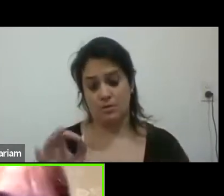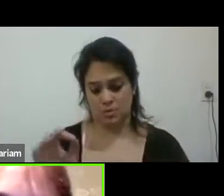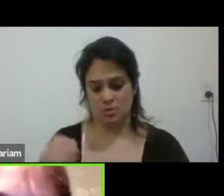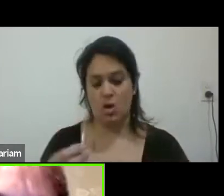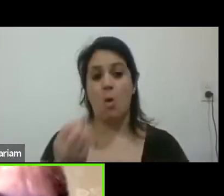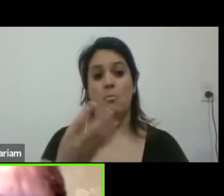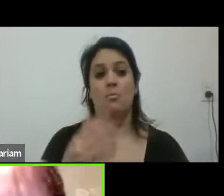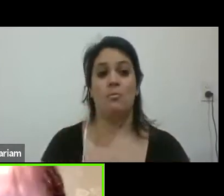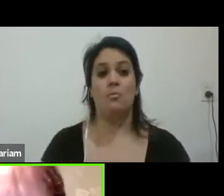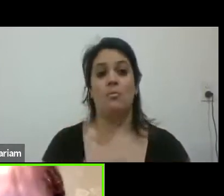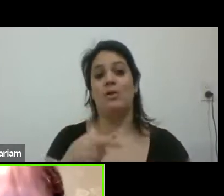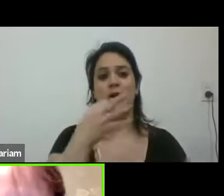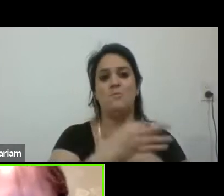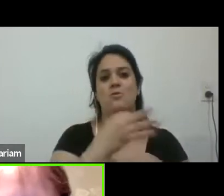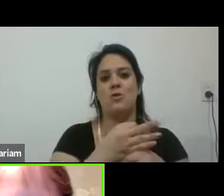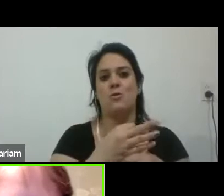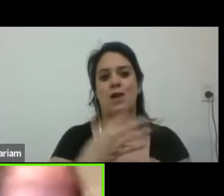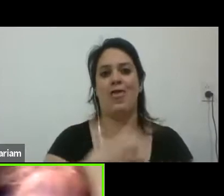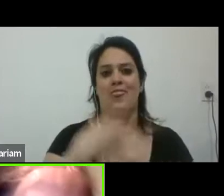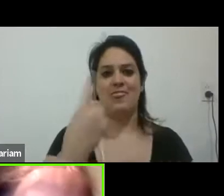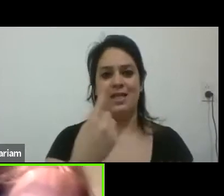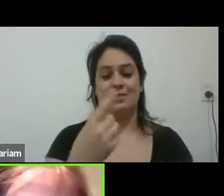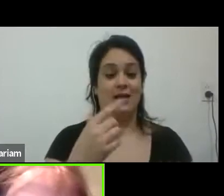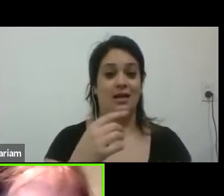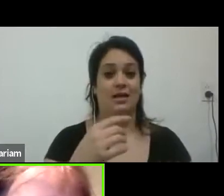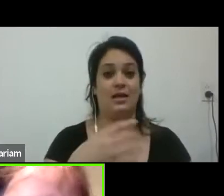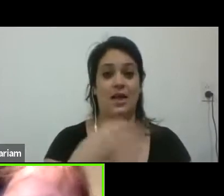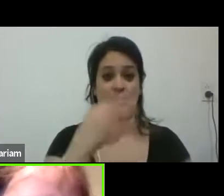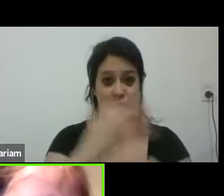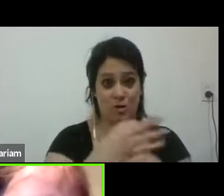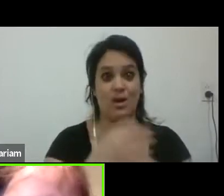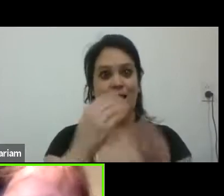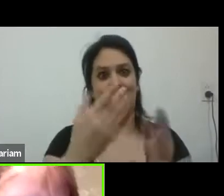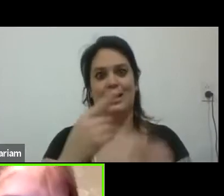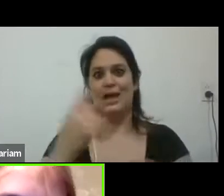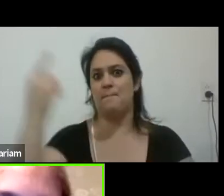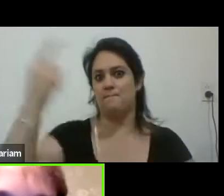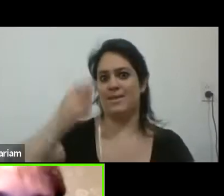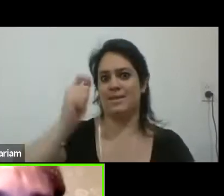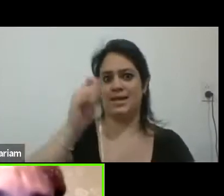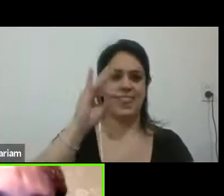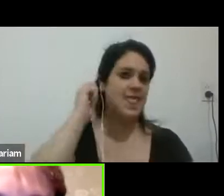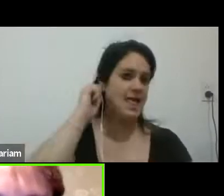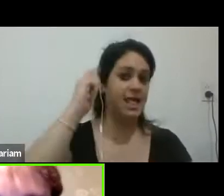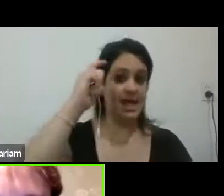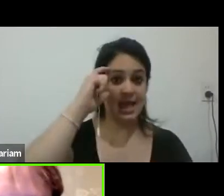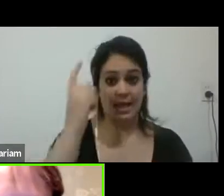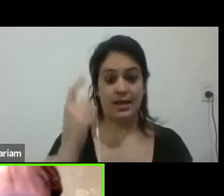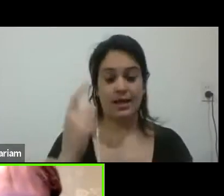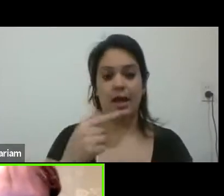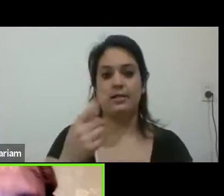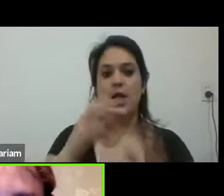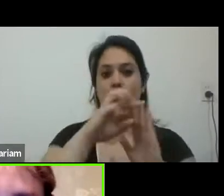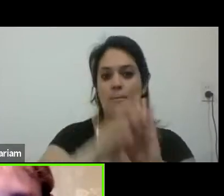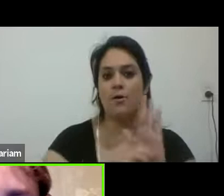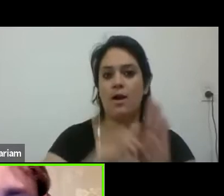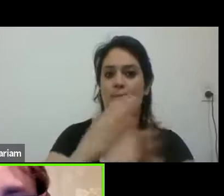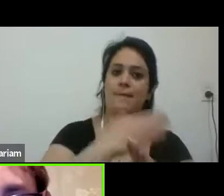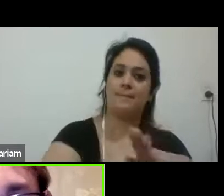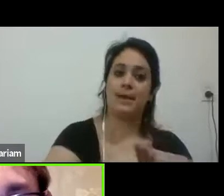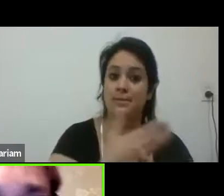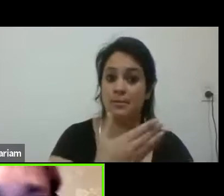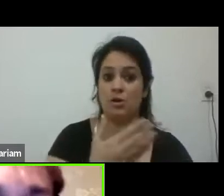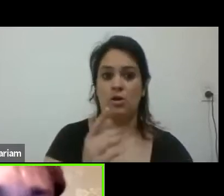institución de dirección general una institución regida por dirección general de escuela que tiene que avalar un programa previo no podemos